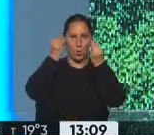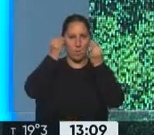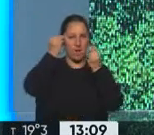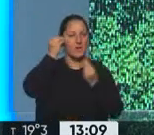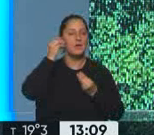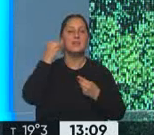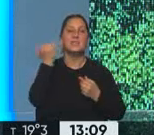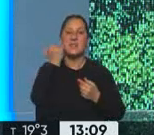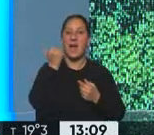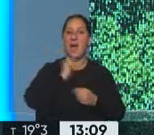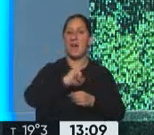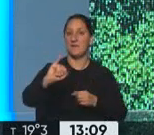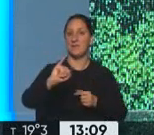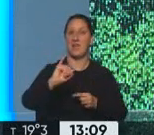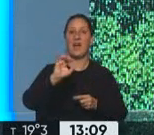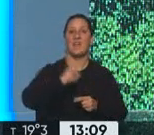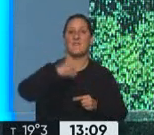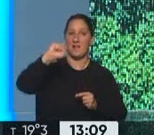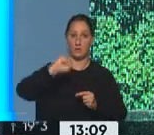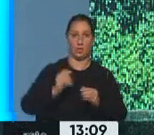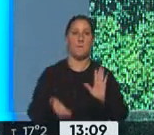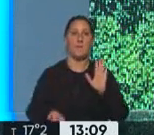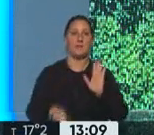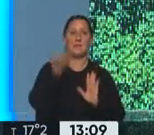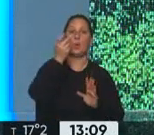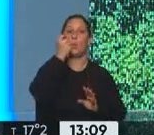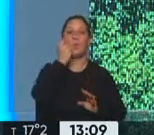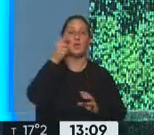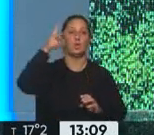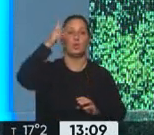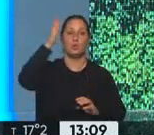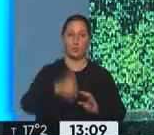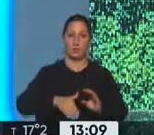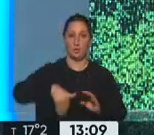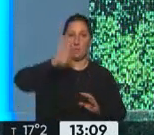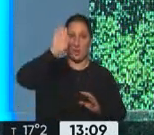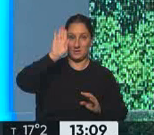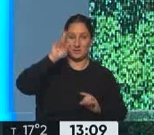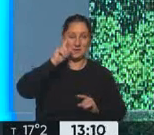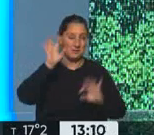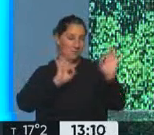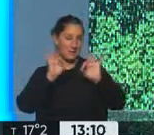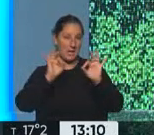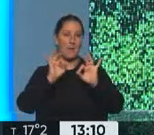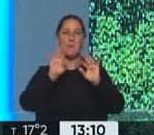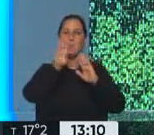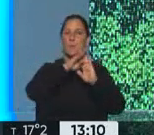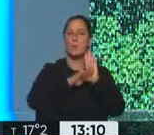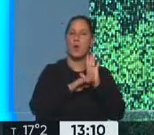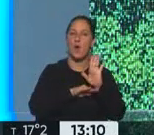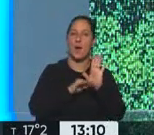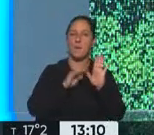nos avisen que la inflación del año va a ser bastante superior al 48% que era lo que se había previsto en el programa